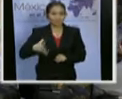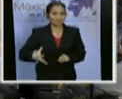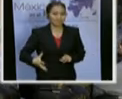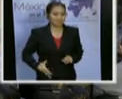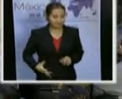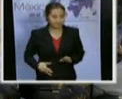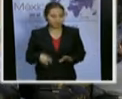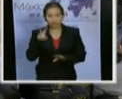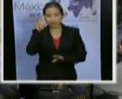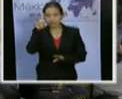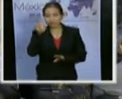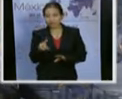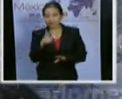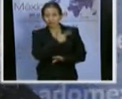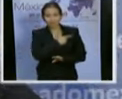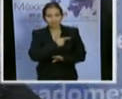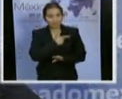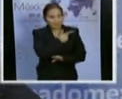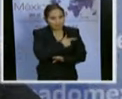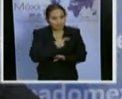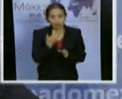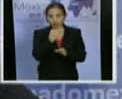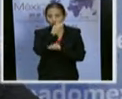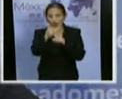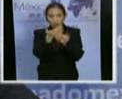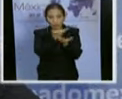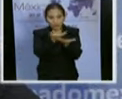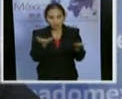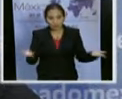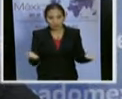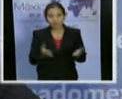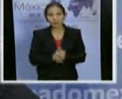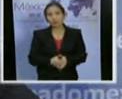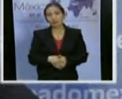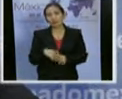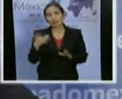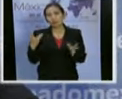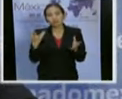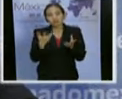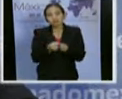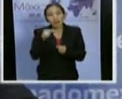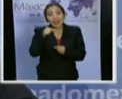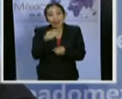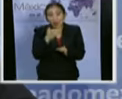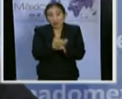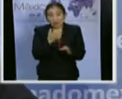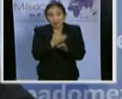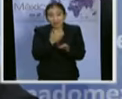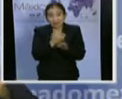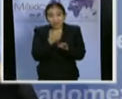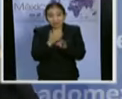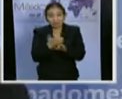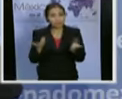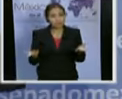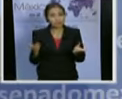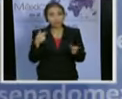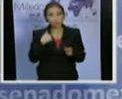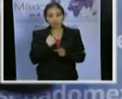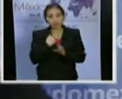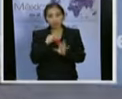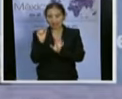un auténtico placer estar con todos ustedes en un momento en el que prácticamente